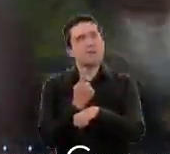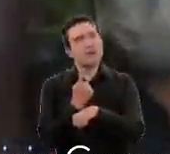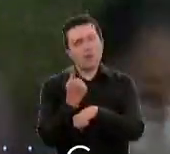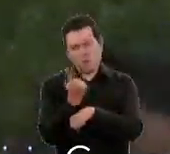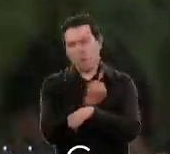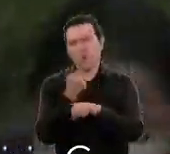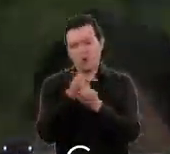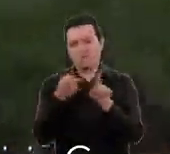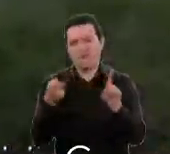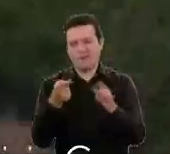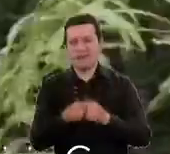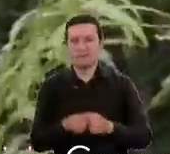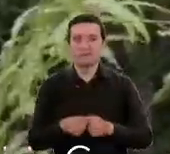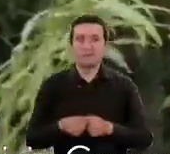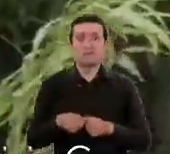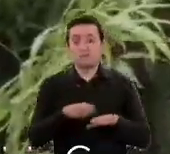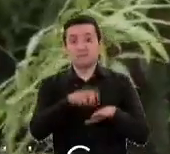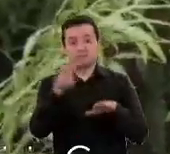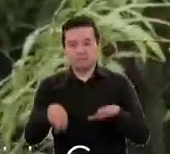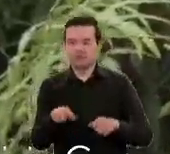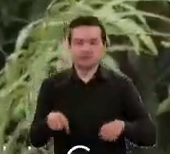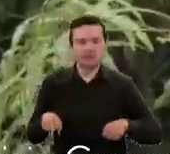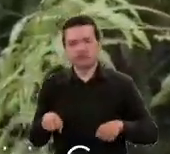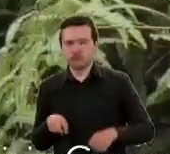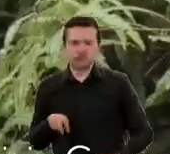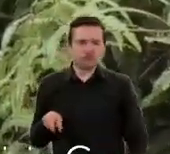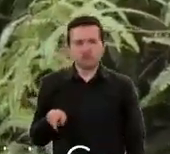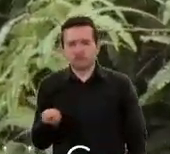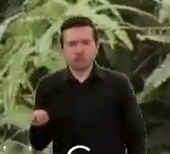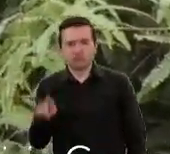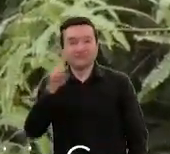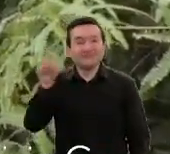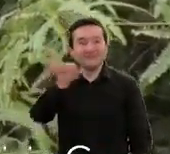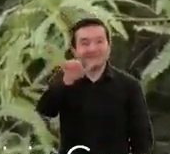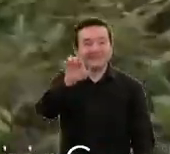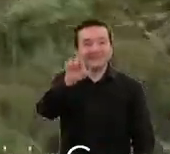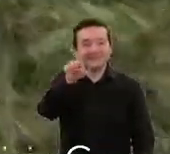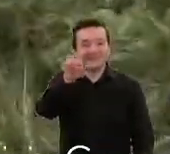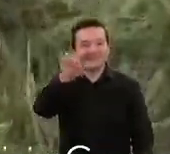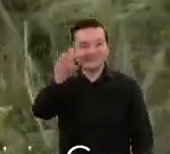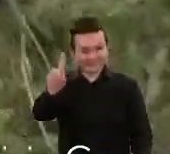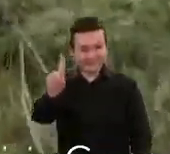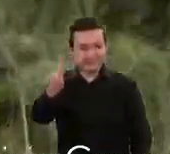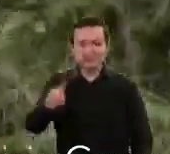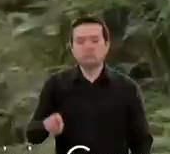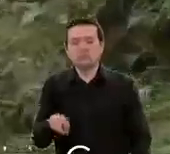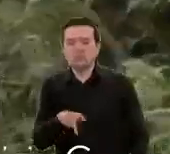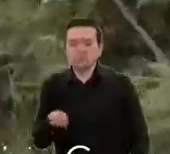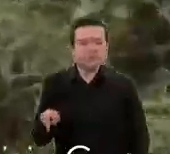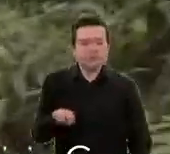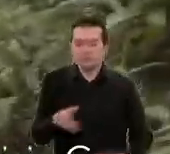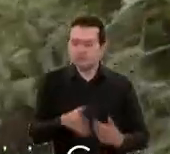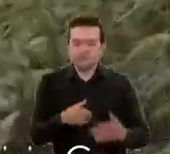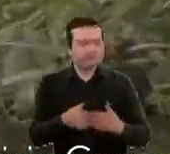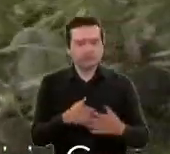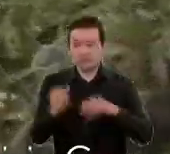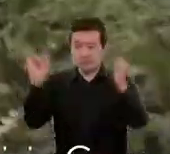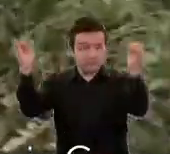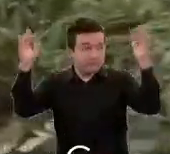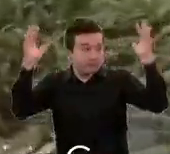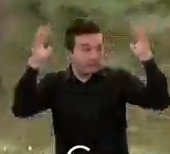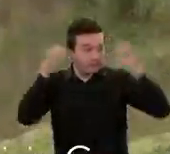una hora y media. A paso acelerado acompañamos al profesor Yesid Córdoba, quien sin importar los tropiezos atraviesa a diario la espesa selva y